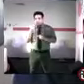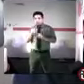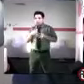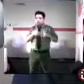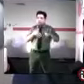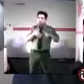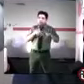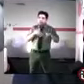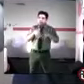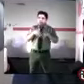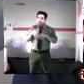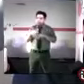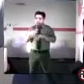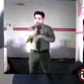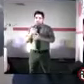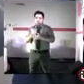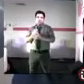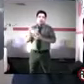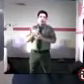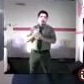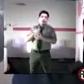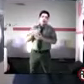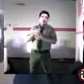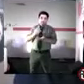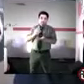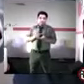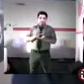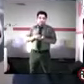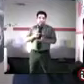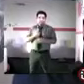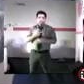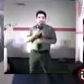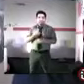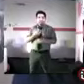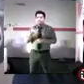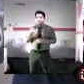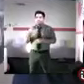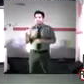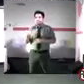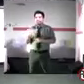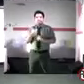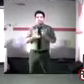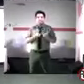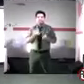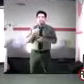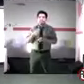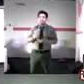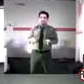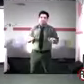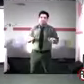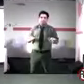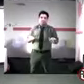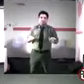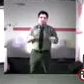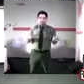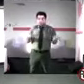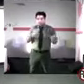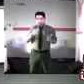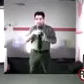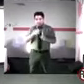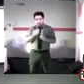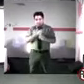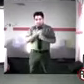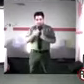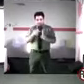protesta y se les va a pagar, y hay pruebas de ello, 300 pesos a cada uno. Es decir, hay violencia, la violencia nunca